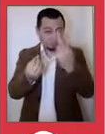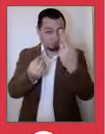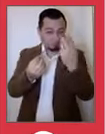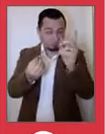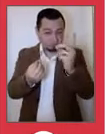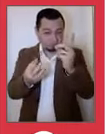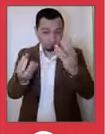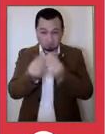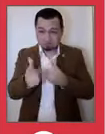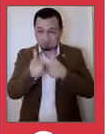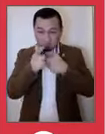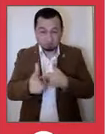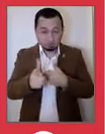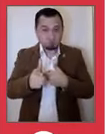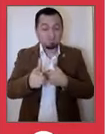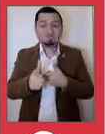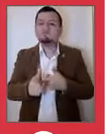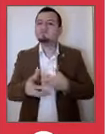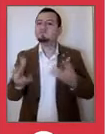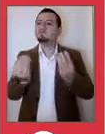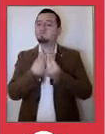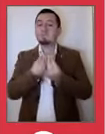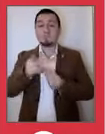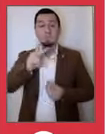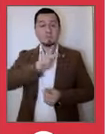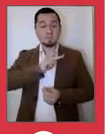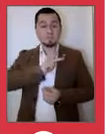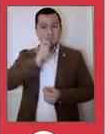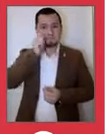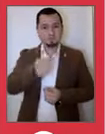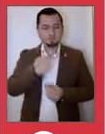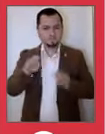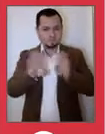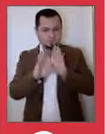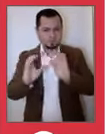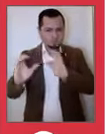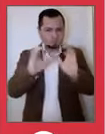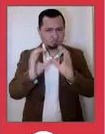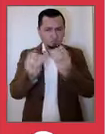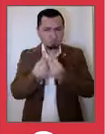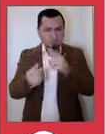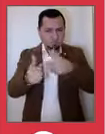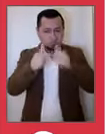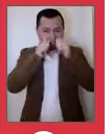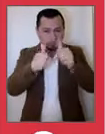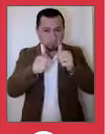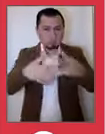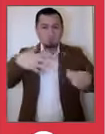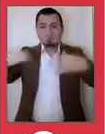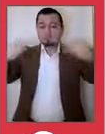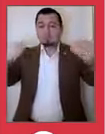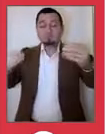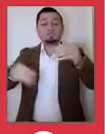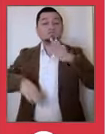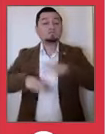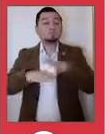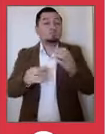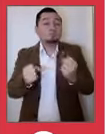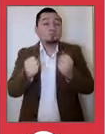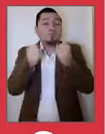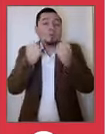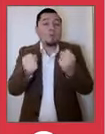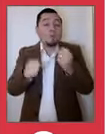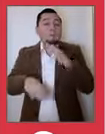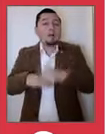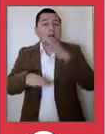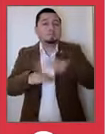diciembre fueron limitados también tiene mucho que ver que la dinámica de crecimiento de contagios llevaba ya tal fuerza que